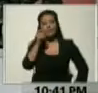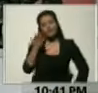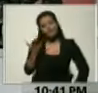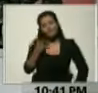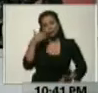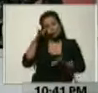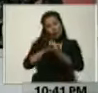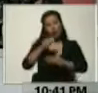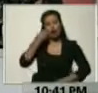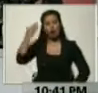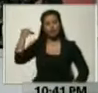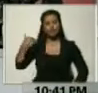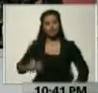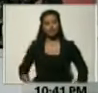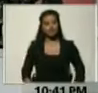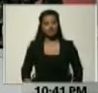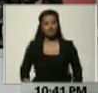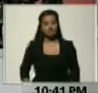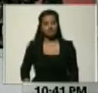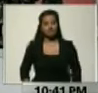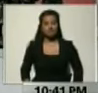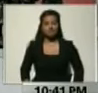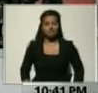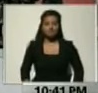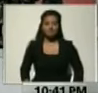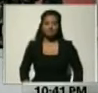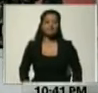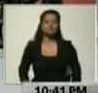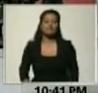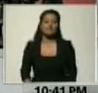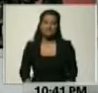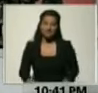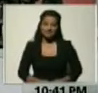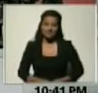joven. La vida de Aristóbulo.